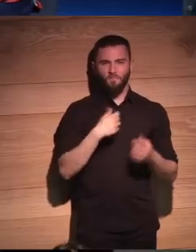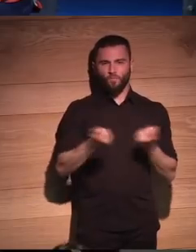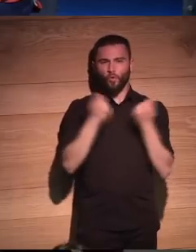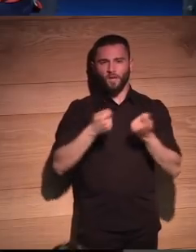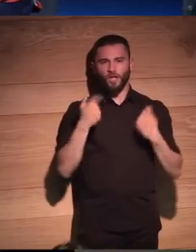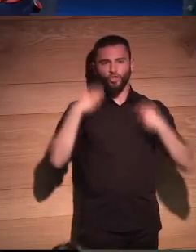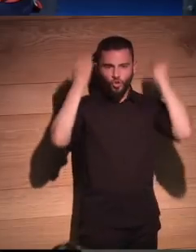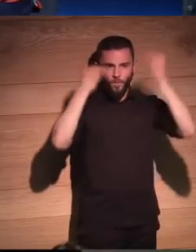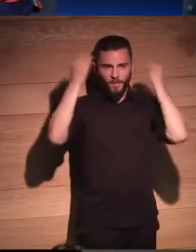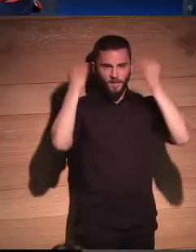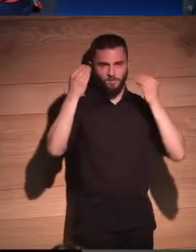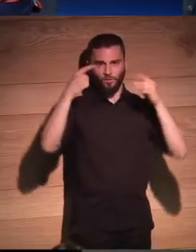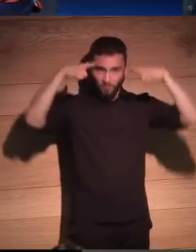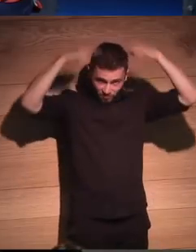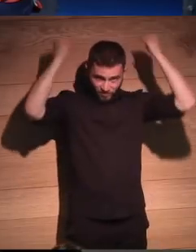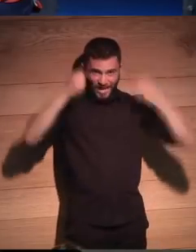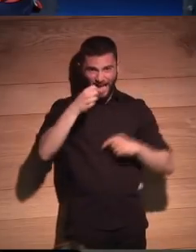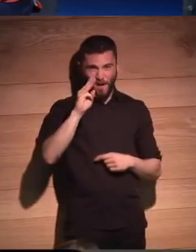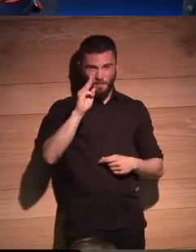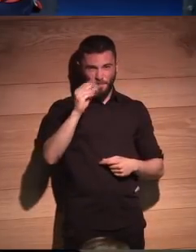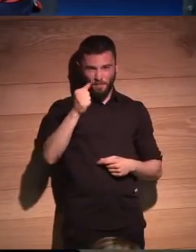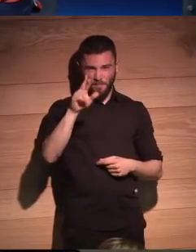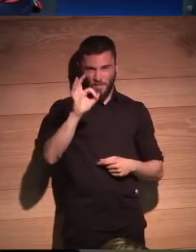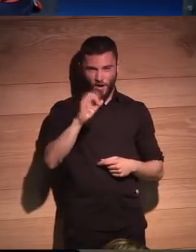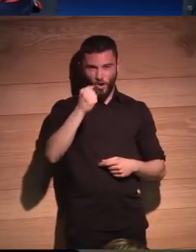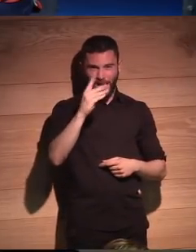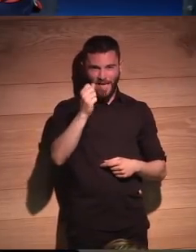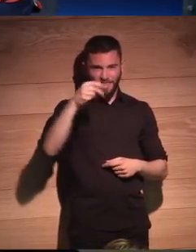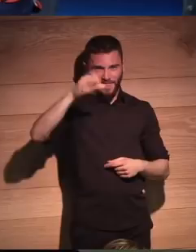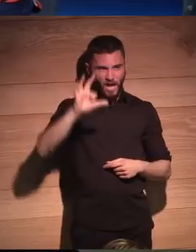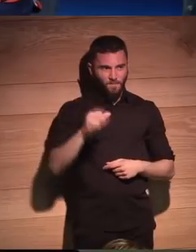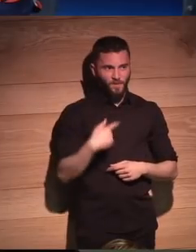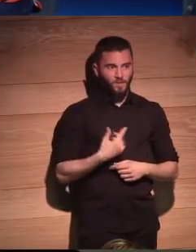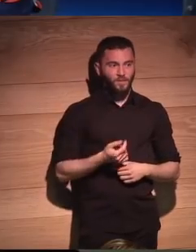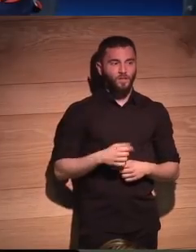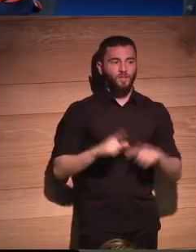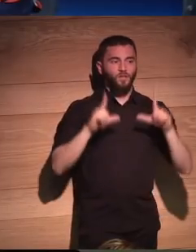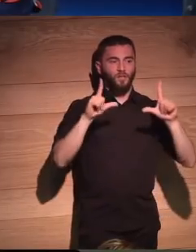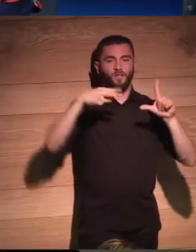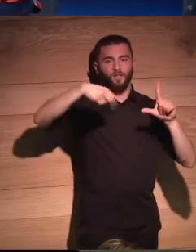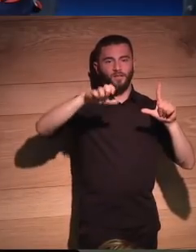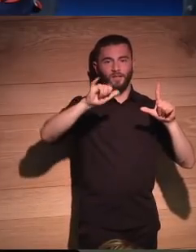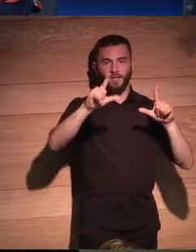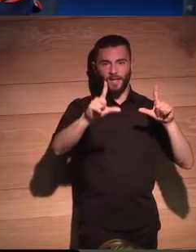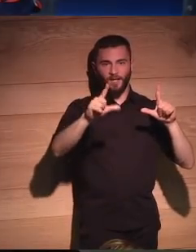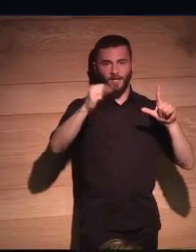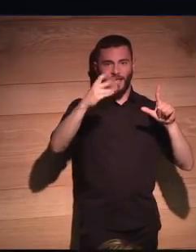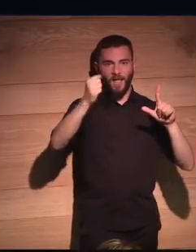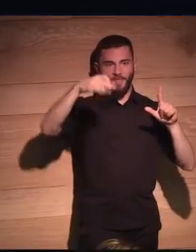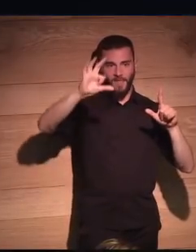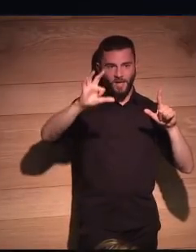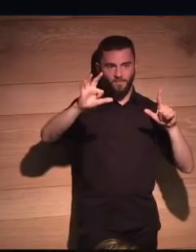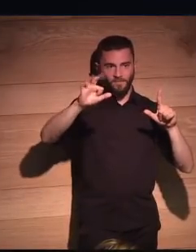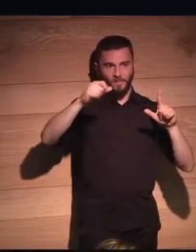algún Batman de Aparo o Neil Adams. Luego me acuerdo de una escenita del Batman de Neil Adams que salía en la historia de los cómics de Two